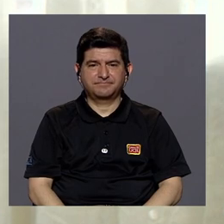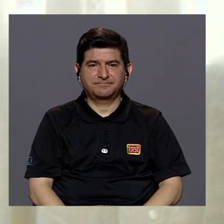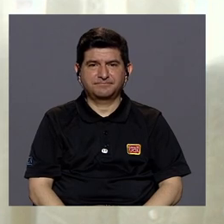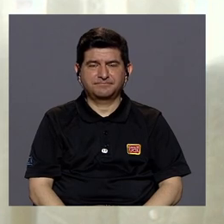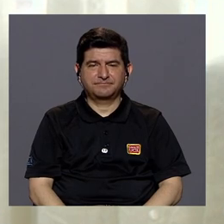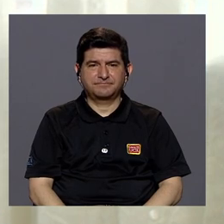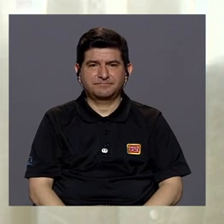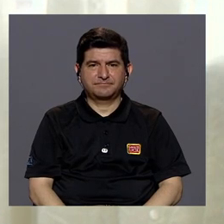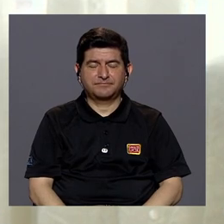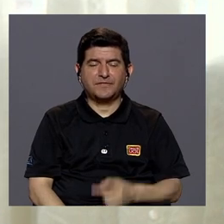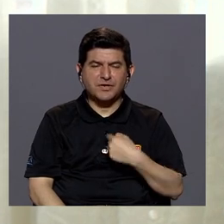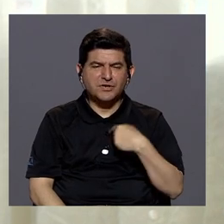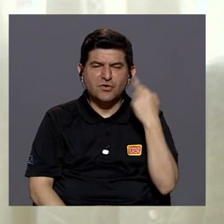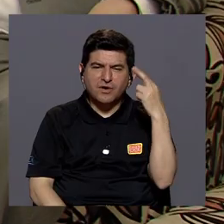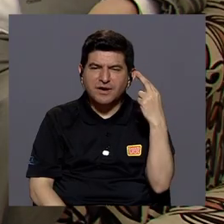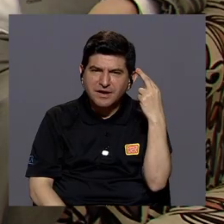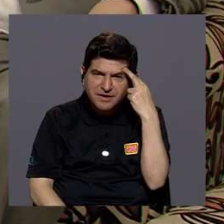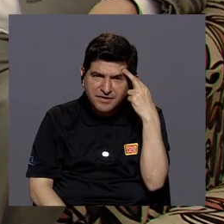Y lo hice porque